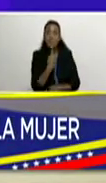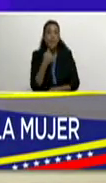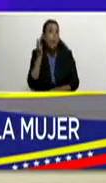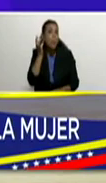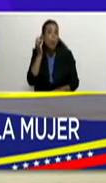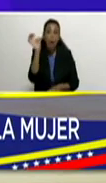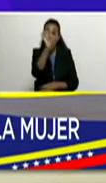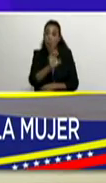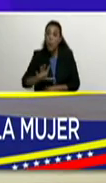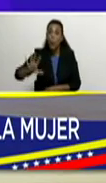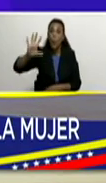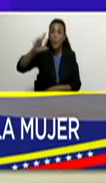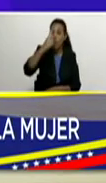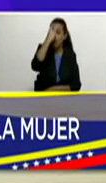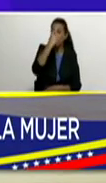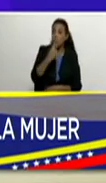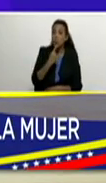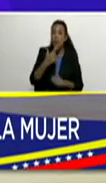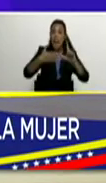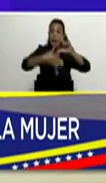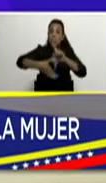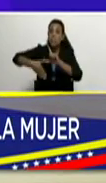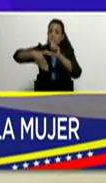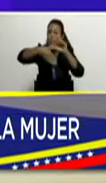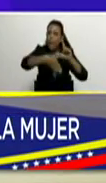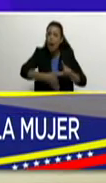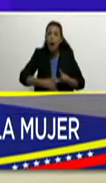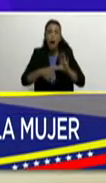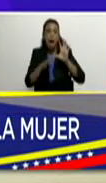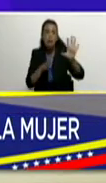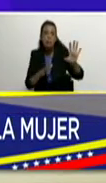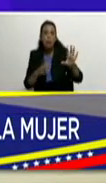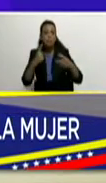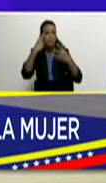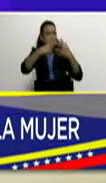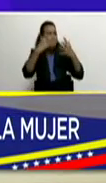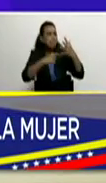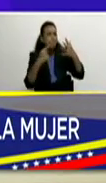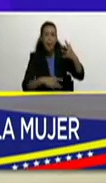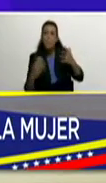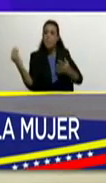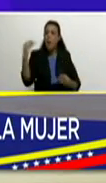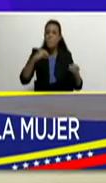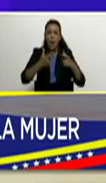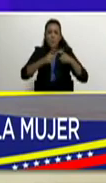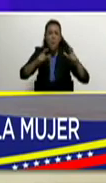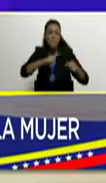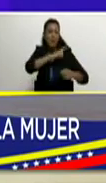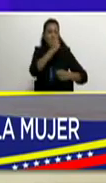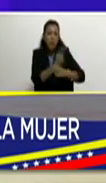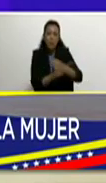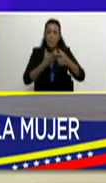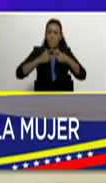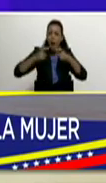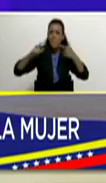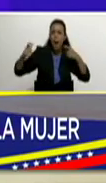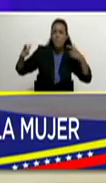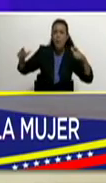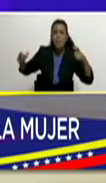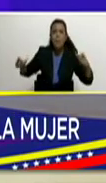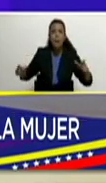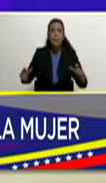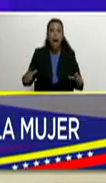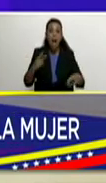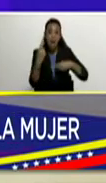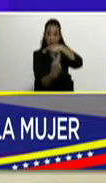feminismo europeo, del feminismo latinoamericano, etcétera, etcétera. Luego,